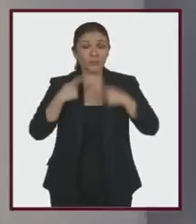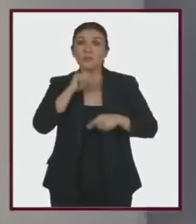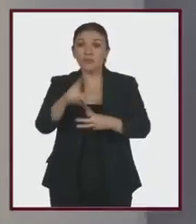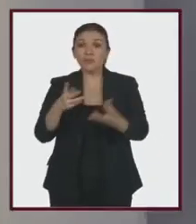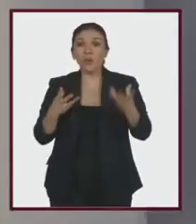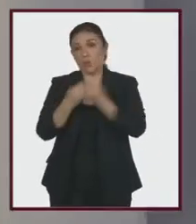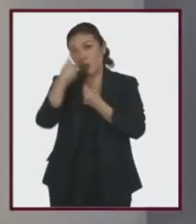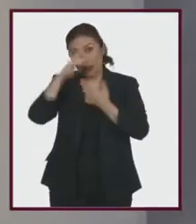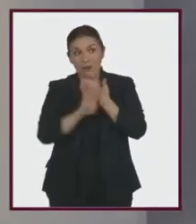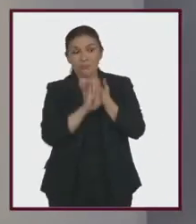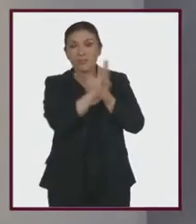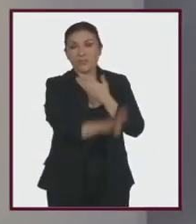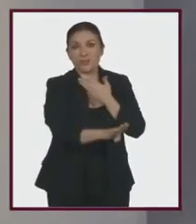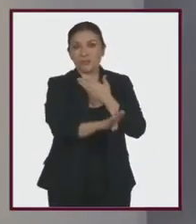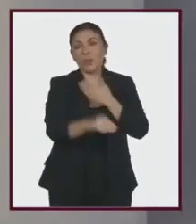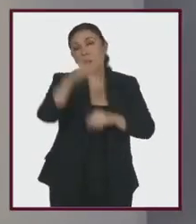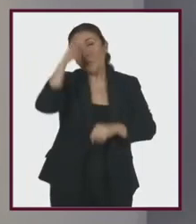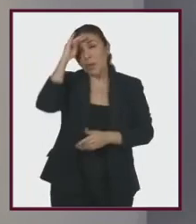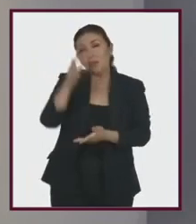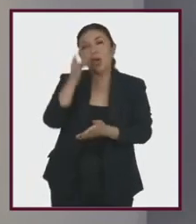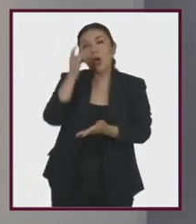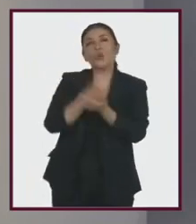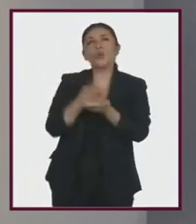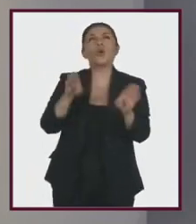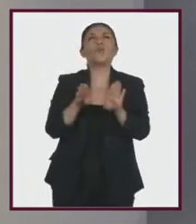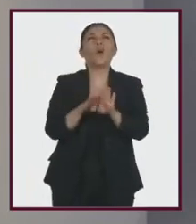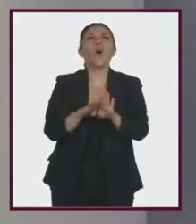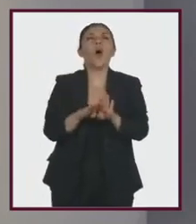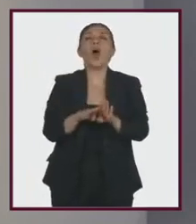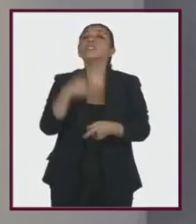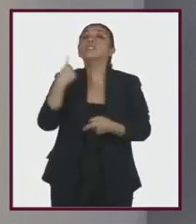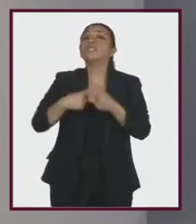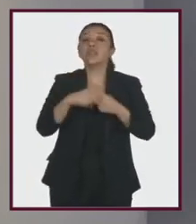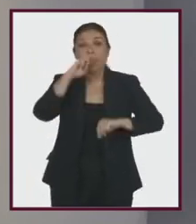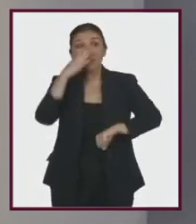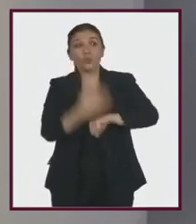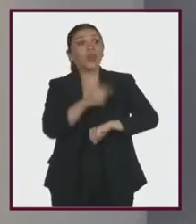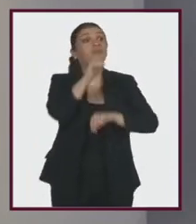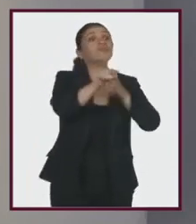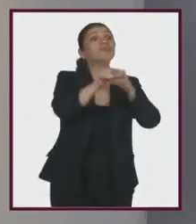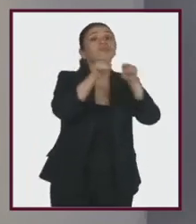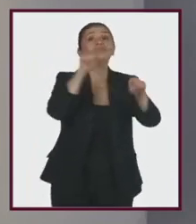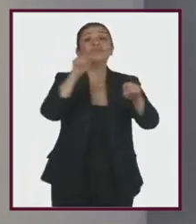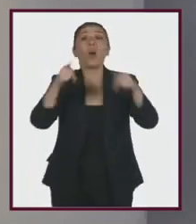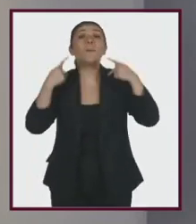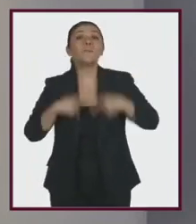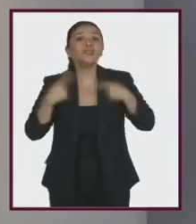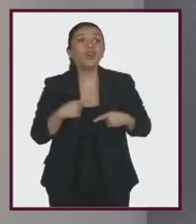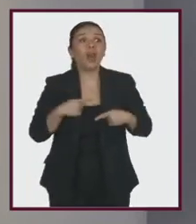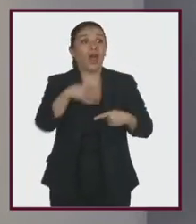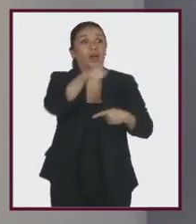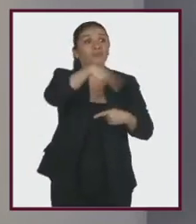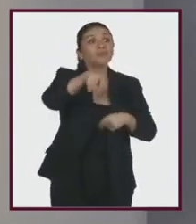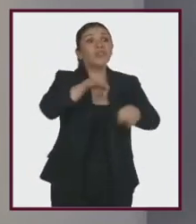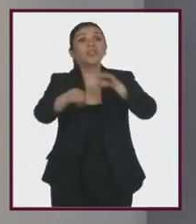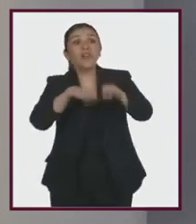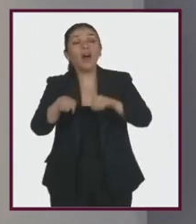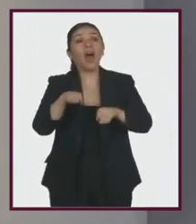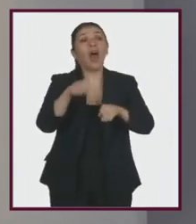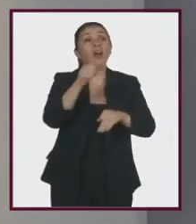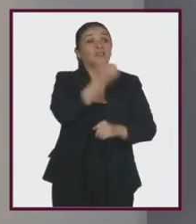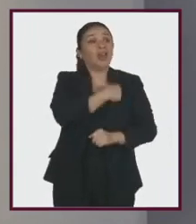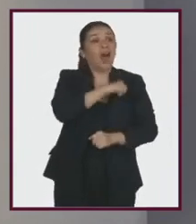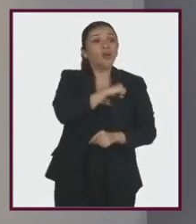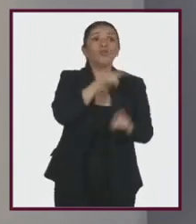la prevención. No solamente es algo que recaiga en las personas, en los trabajadores o los servidores de